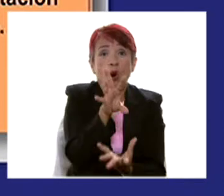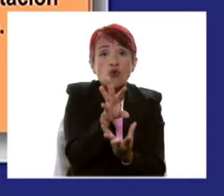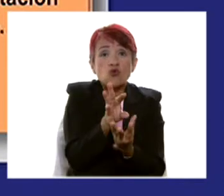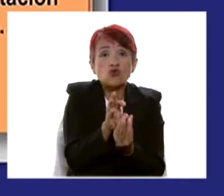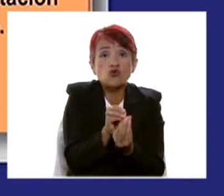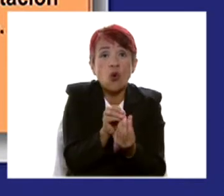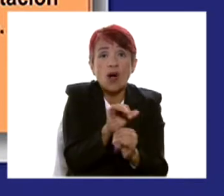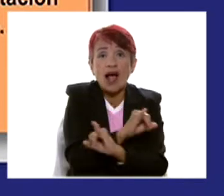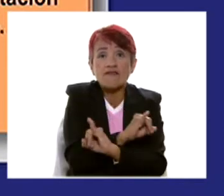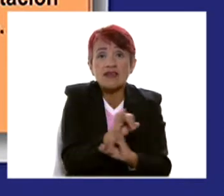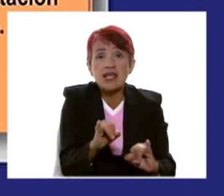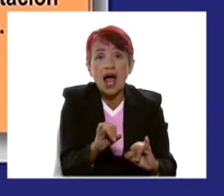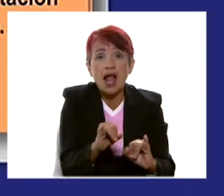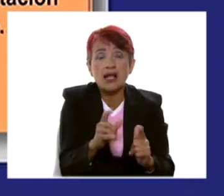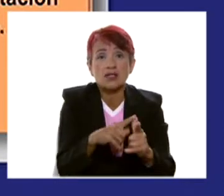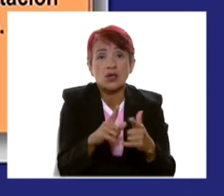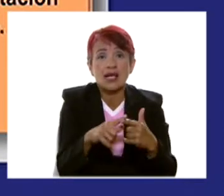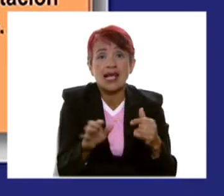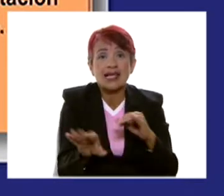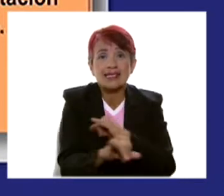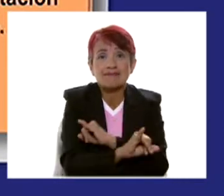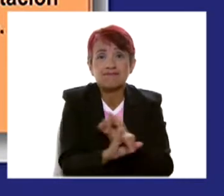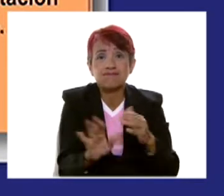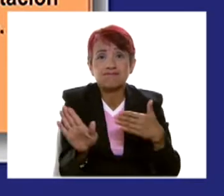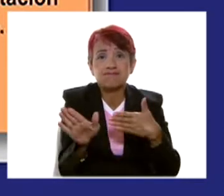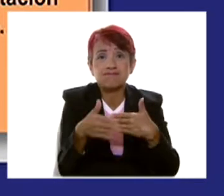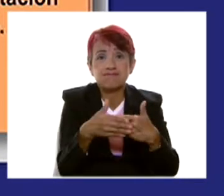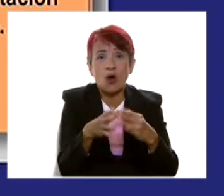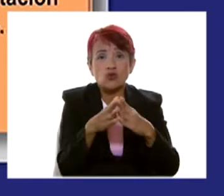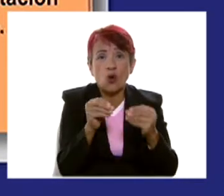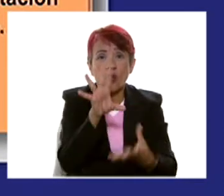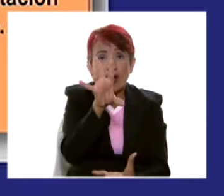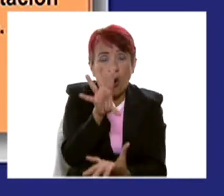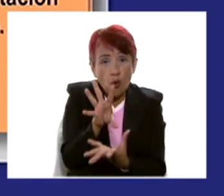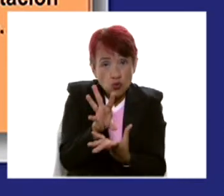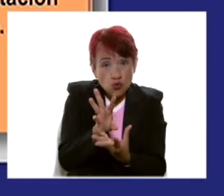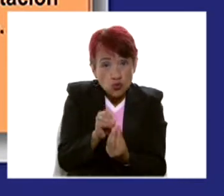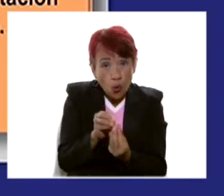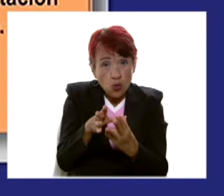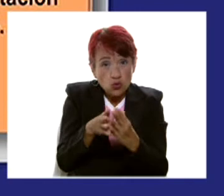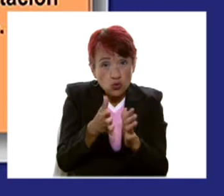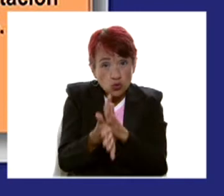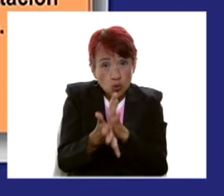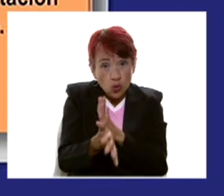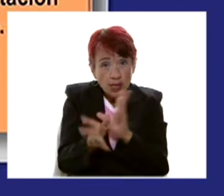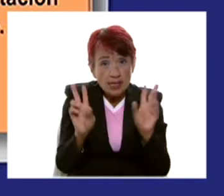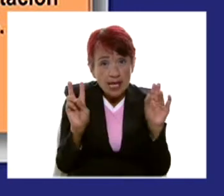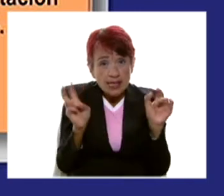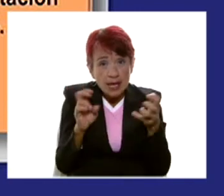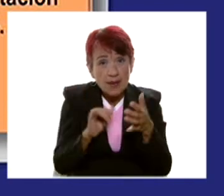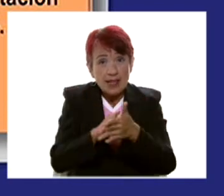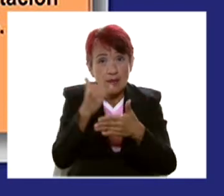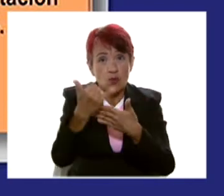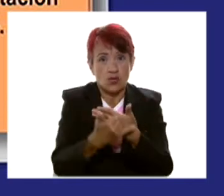el final, que quiere decir que es el cierre del texto, tras el razonamiento lógico derivado de la argumentación procedente.